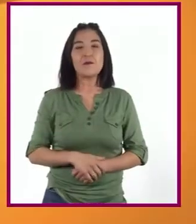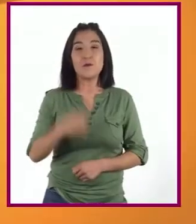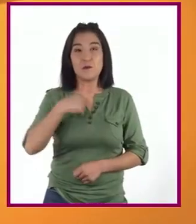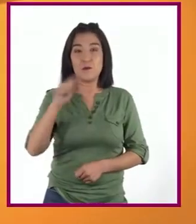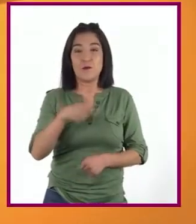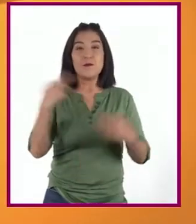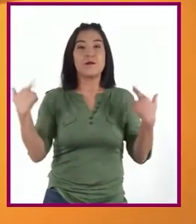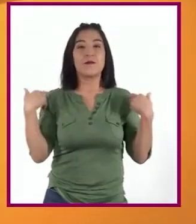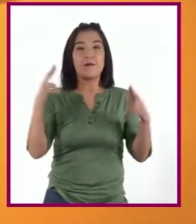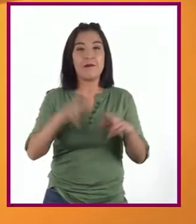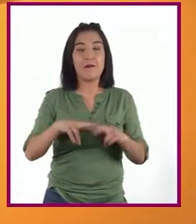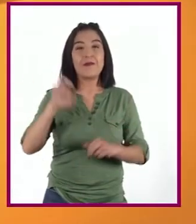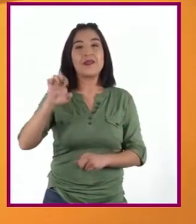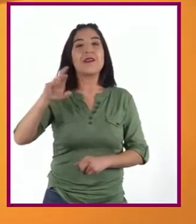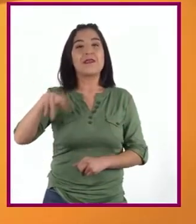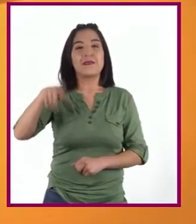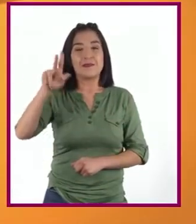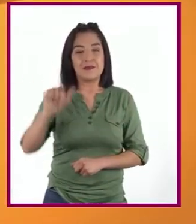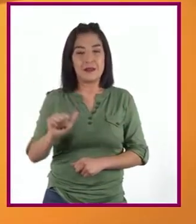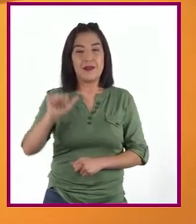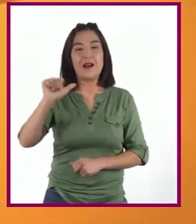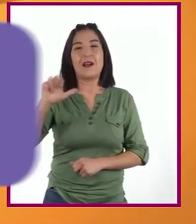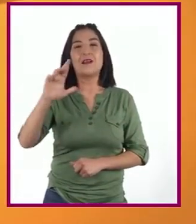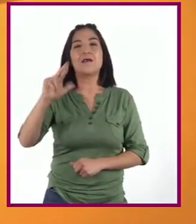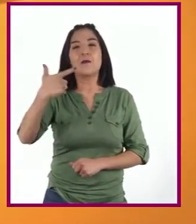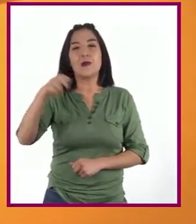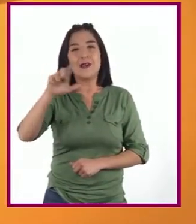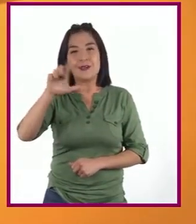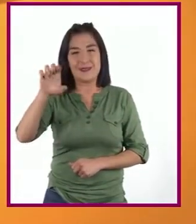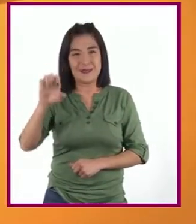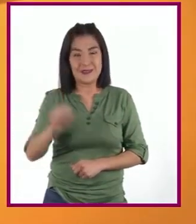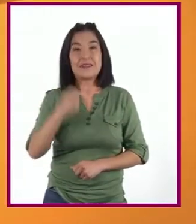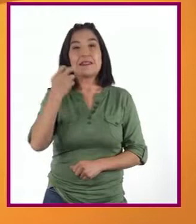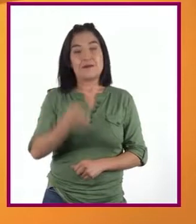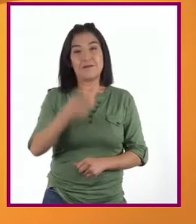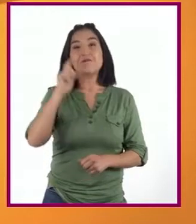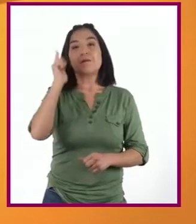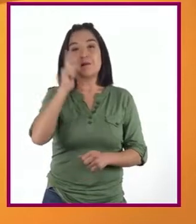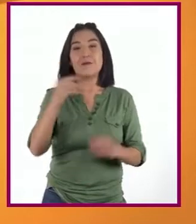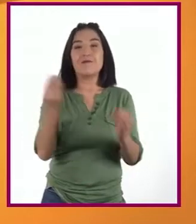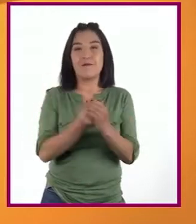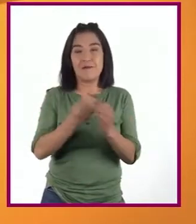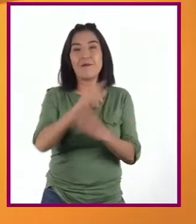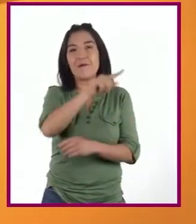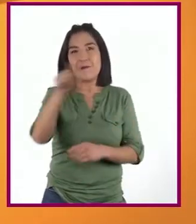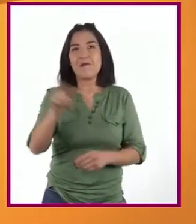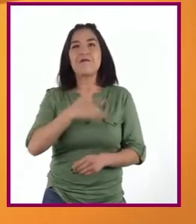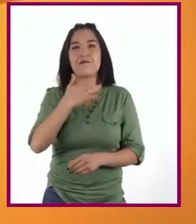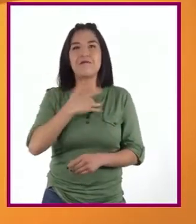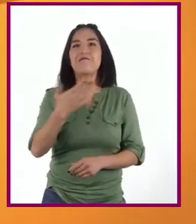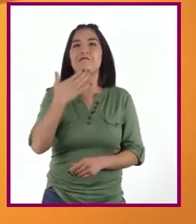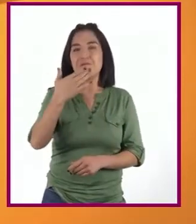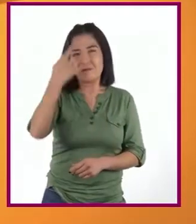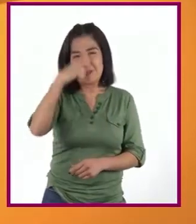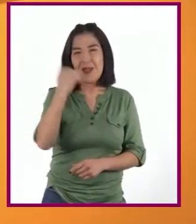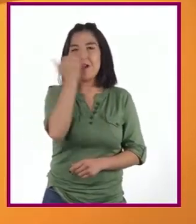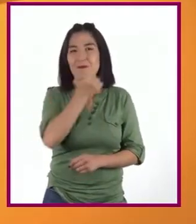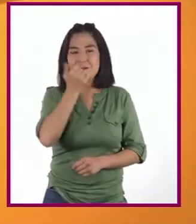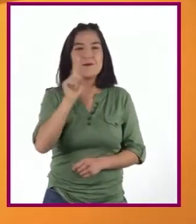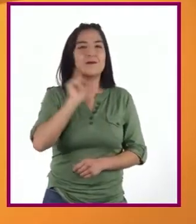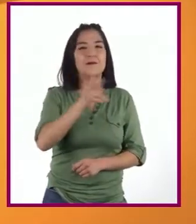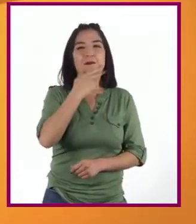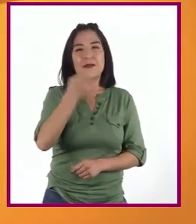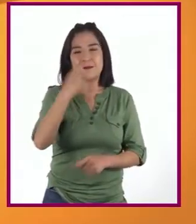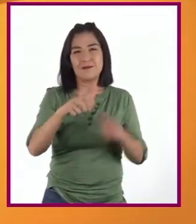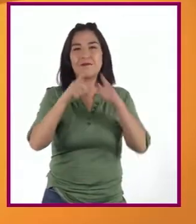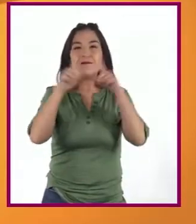Soy la profesora Erika Argüelles y espero que esta sesión resulte enriquecedora para ustedes, alumnas y alumnos